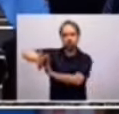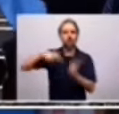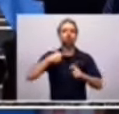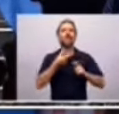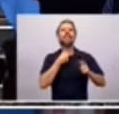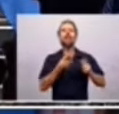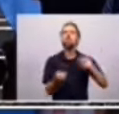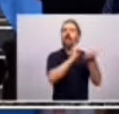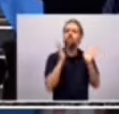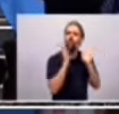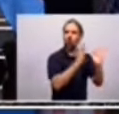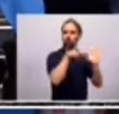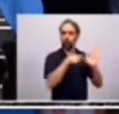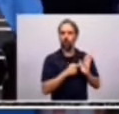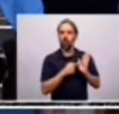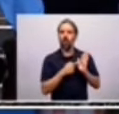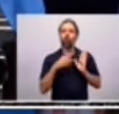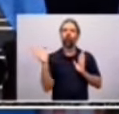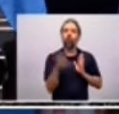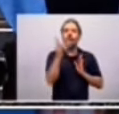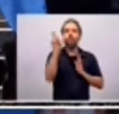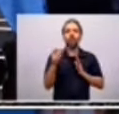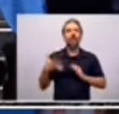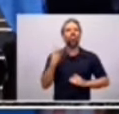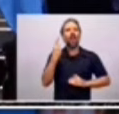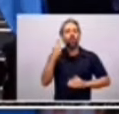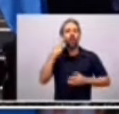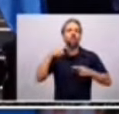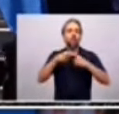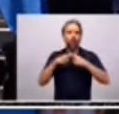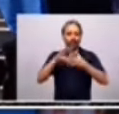de refundación que viene a traer Javier Milei, los libertarios y demás,